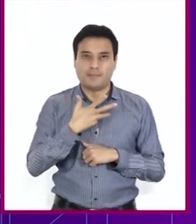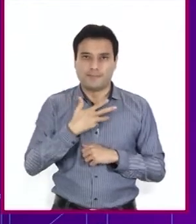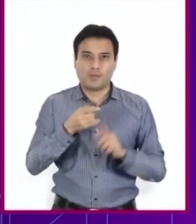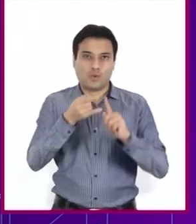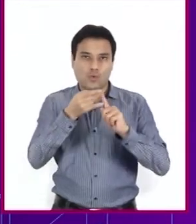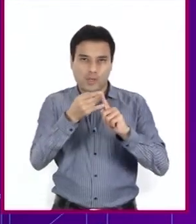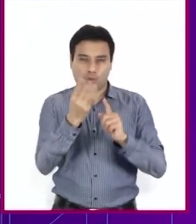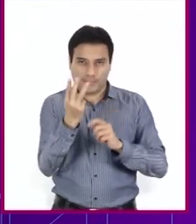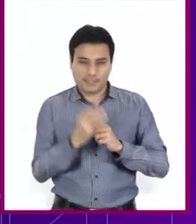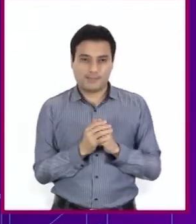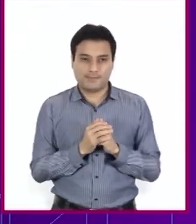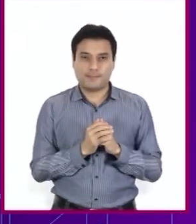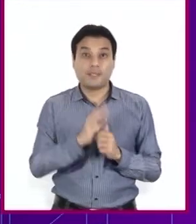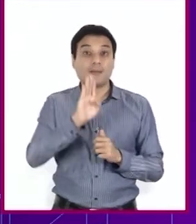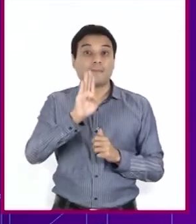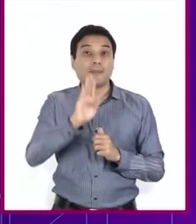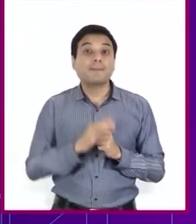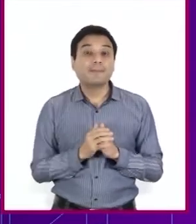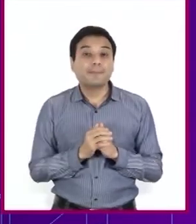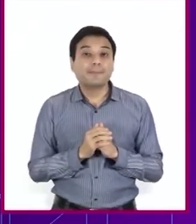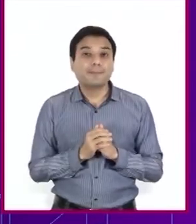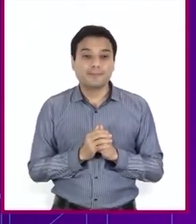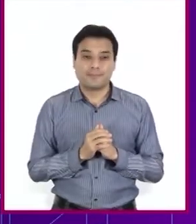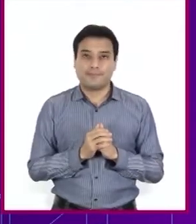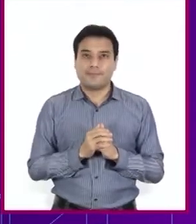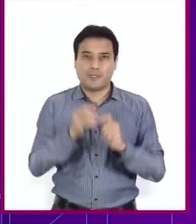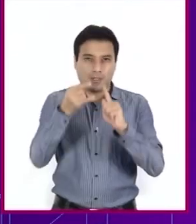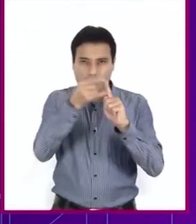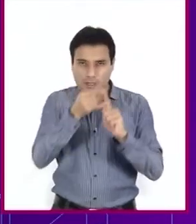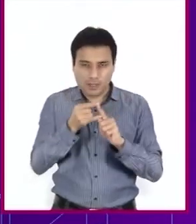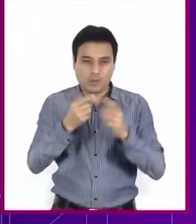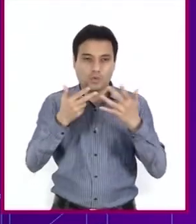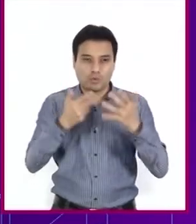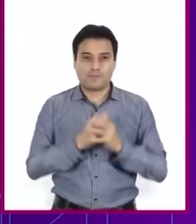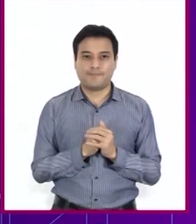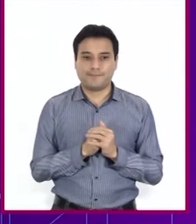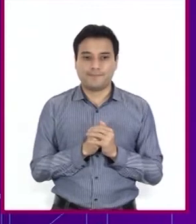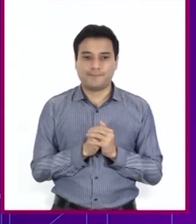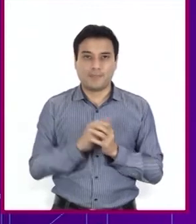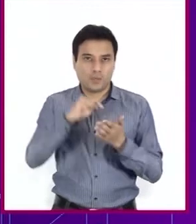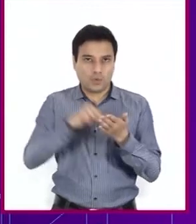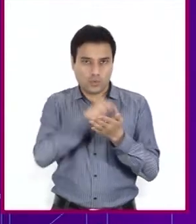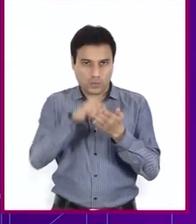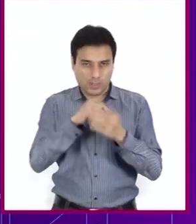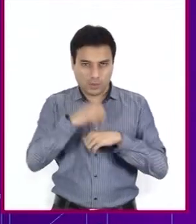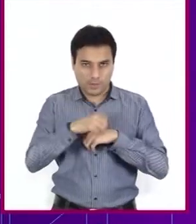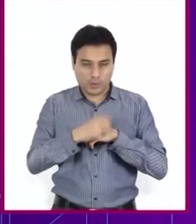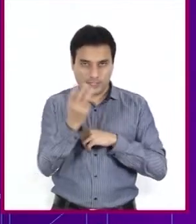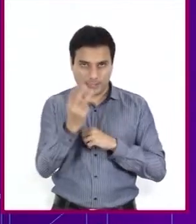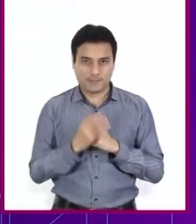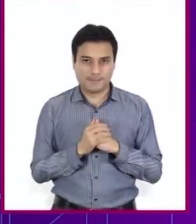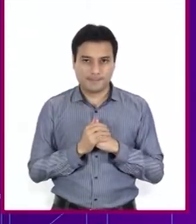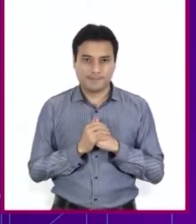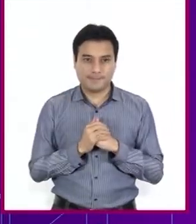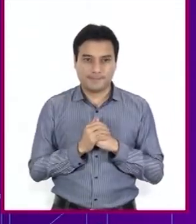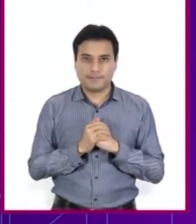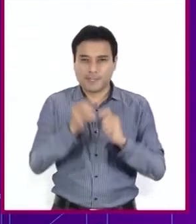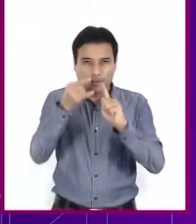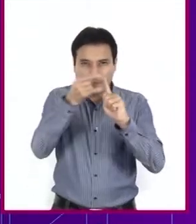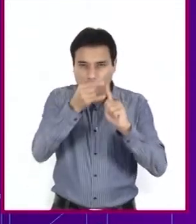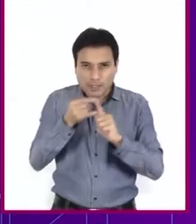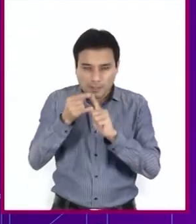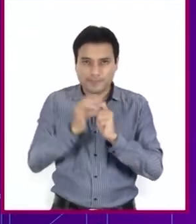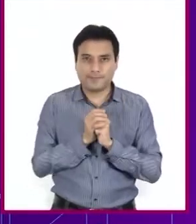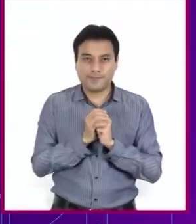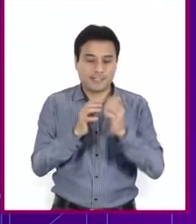Inciso B, la figura 2 tiene 8 cuadros. Inciso C, la figura 3